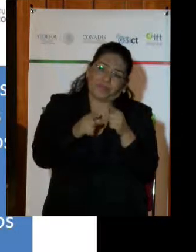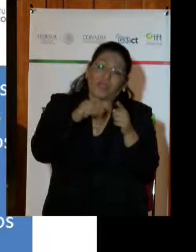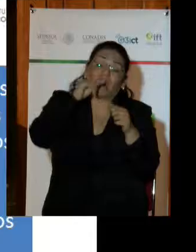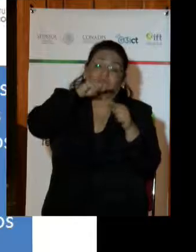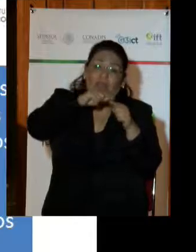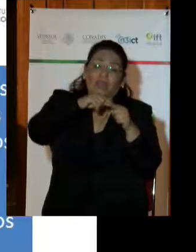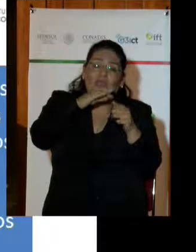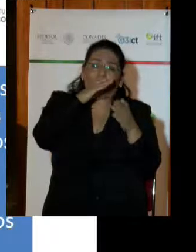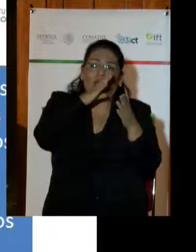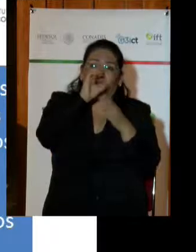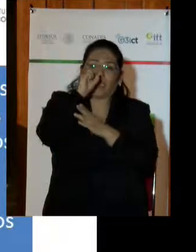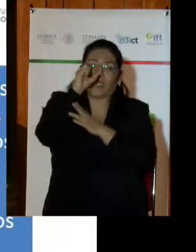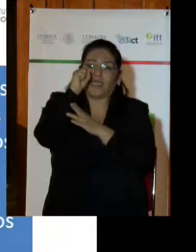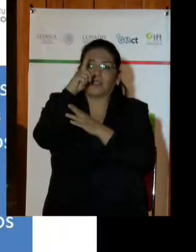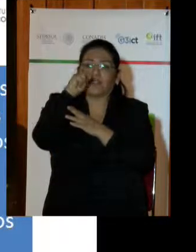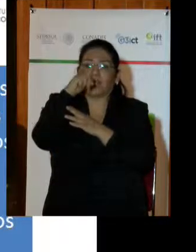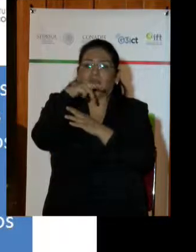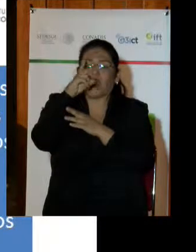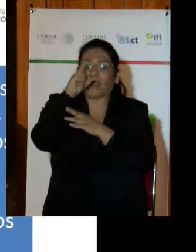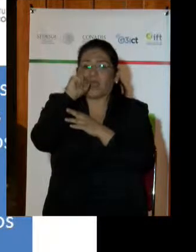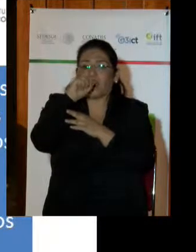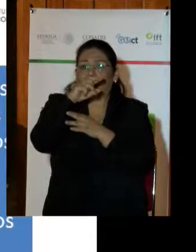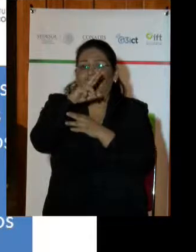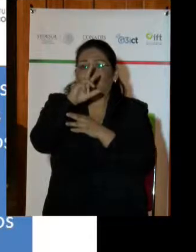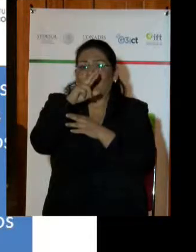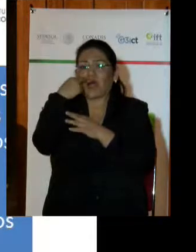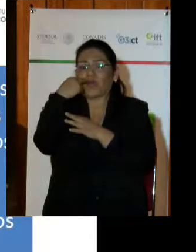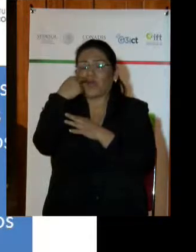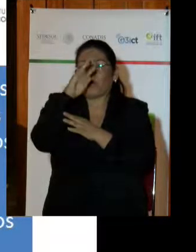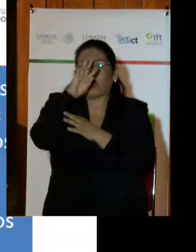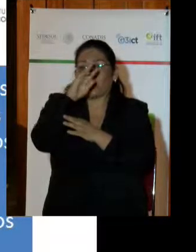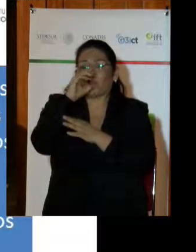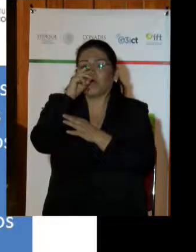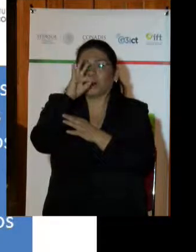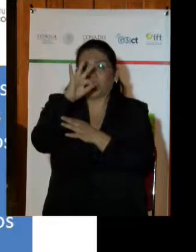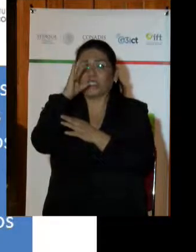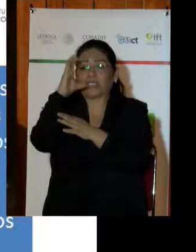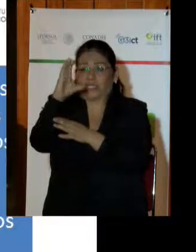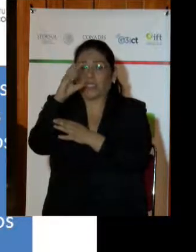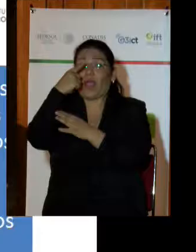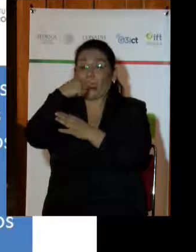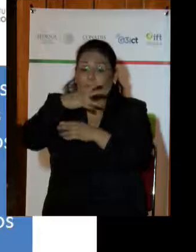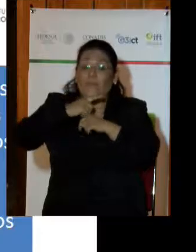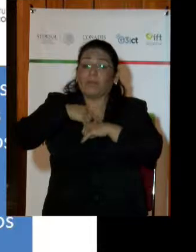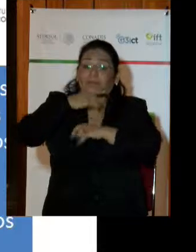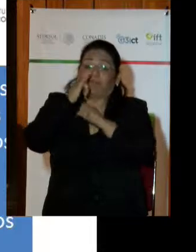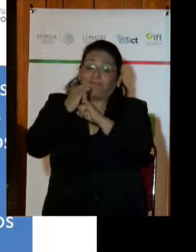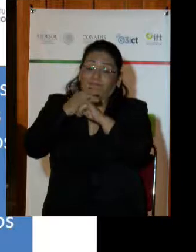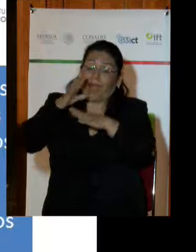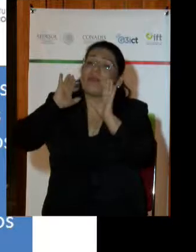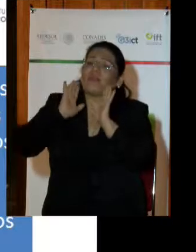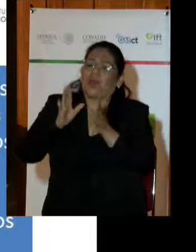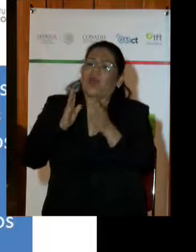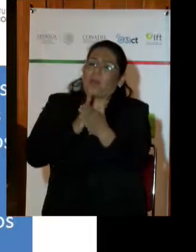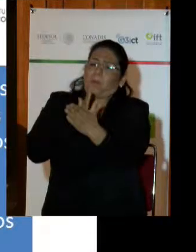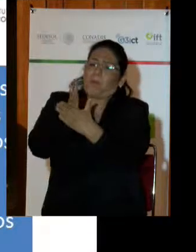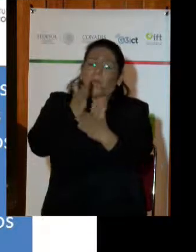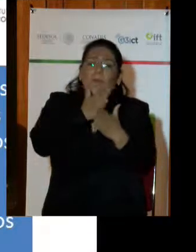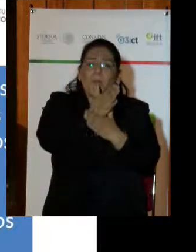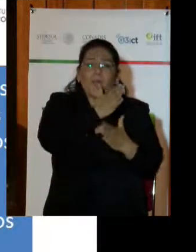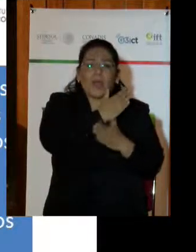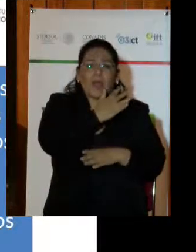Plantea adoptar el estándar de la W3C para que los portales sean accesibles, como ya es